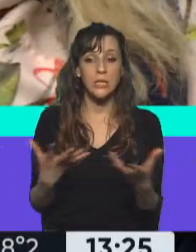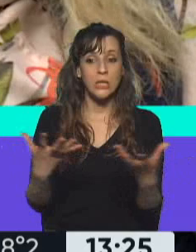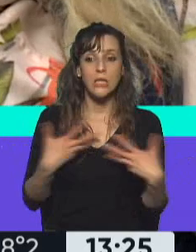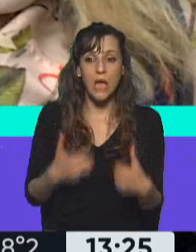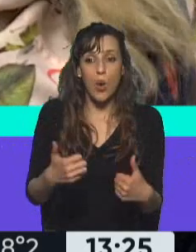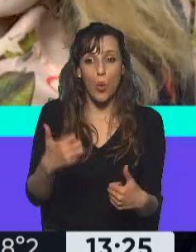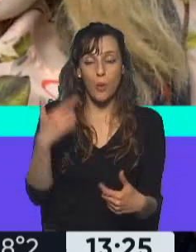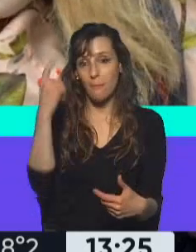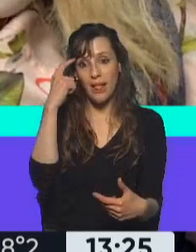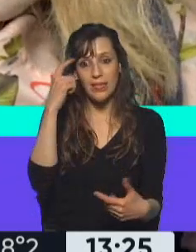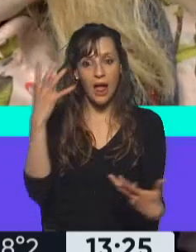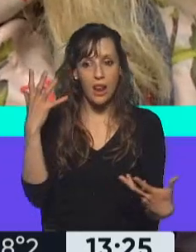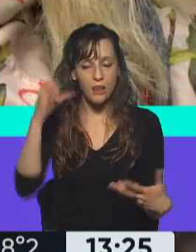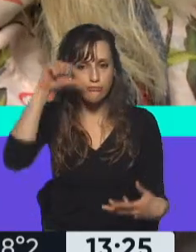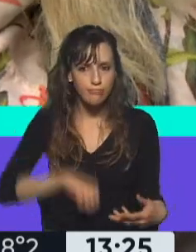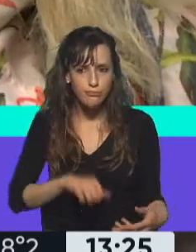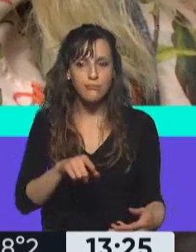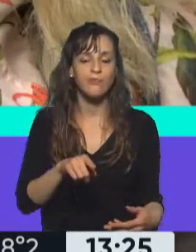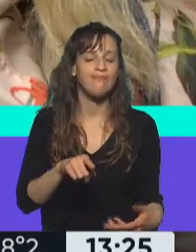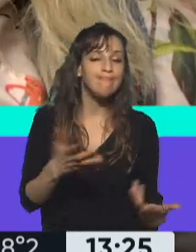sistema que te obliga a ser de una forma